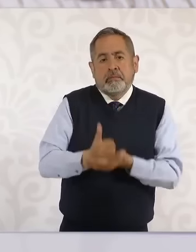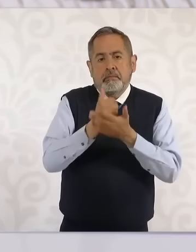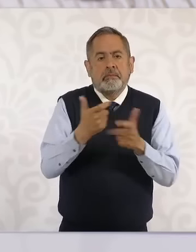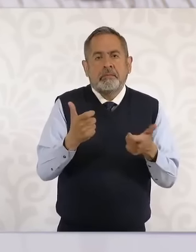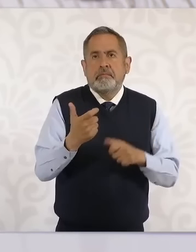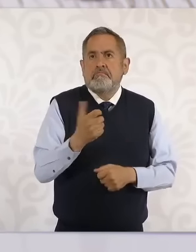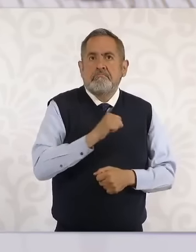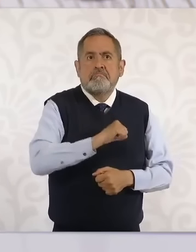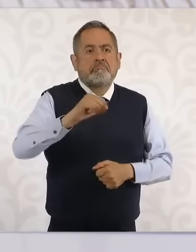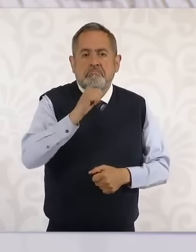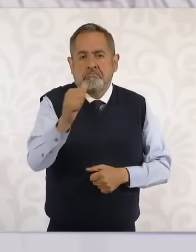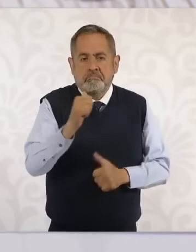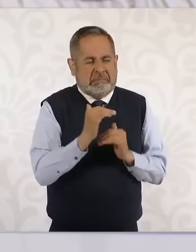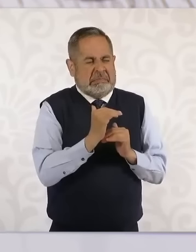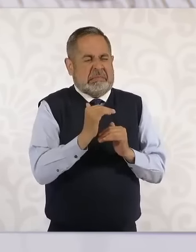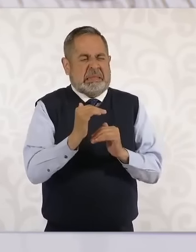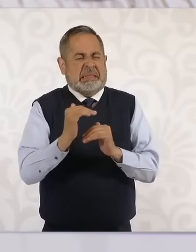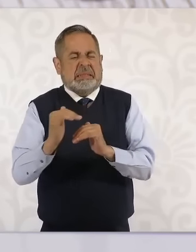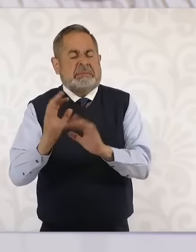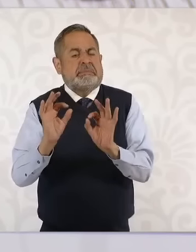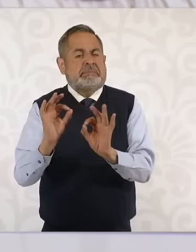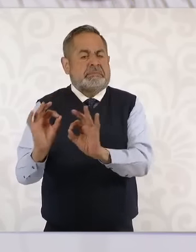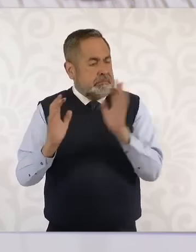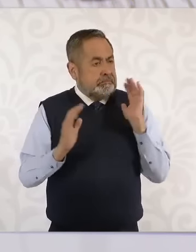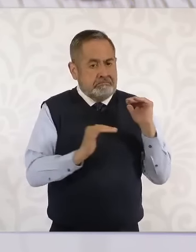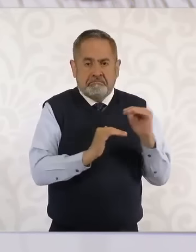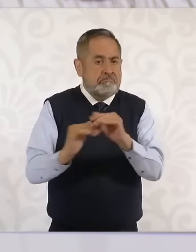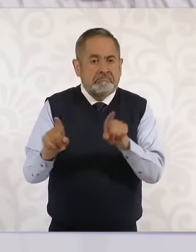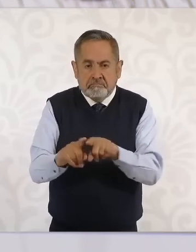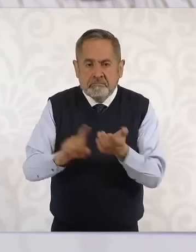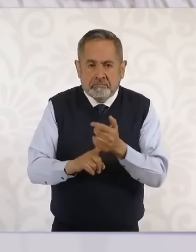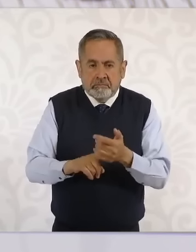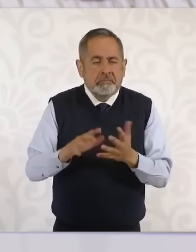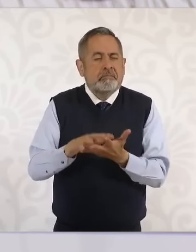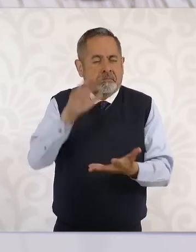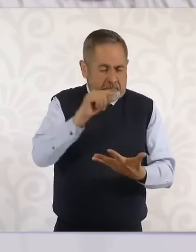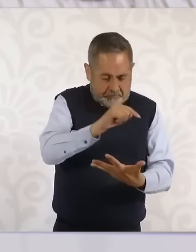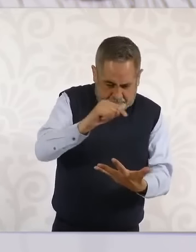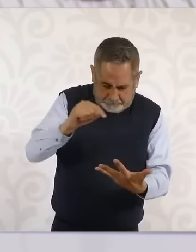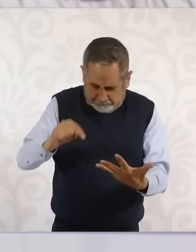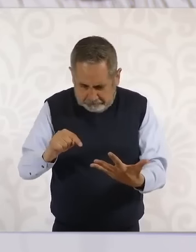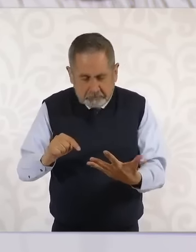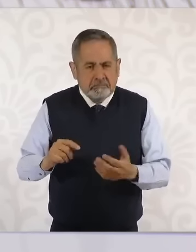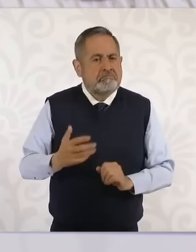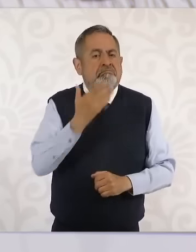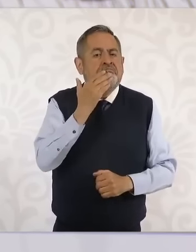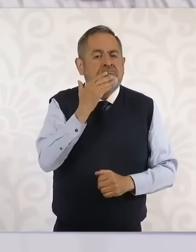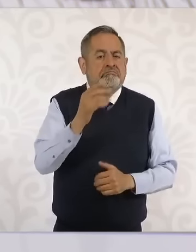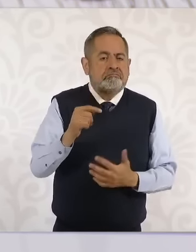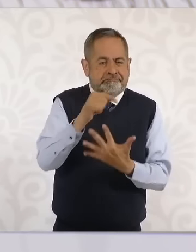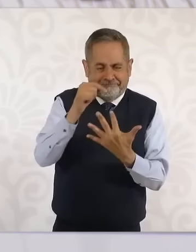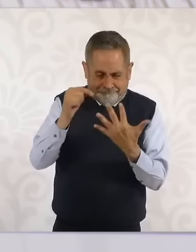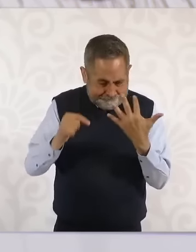precio de los principales alimentos, o por lo menos el promedio de todos los alimentos que están en esa